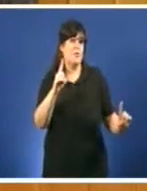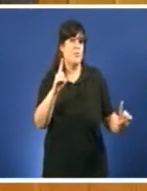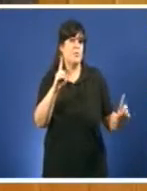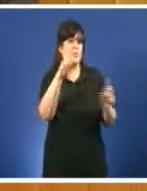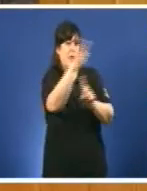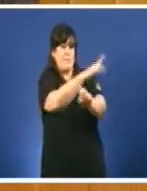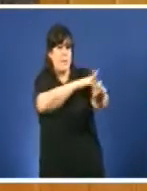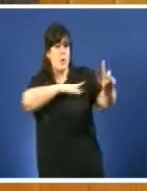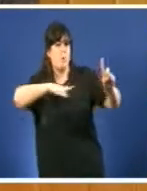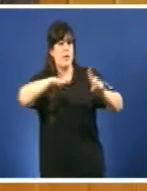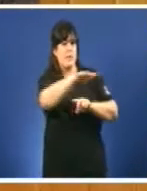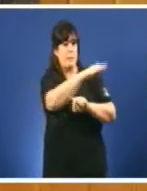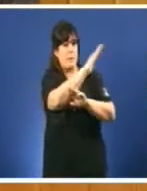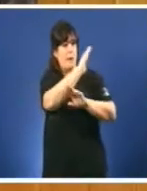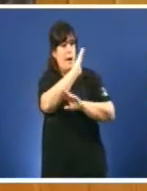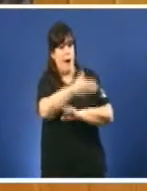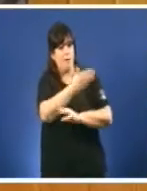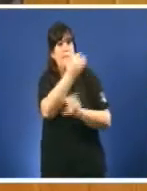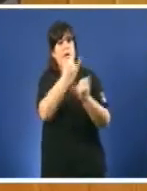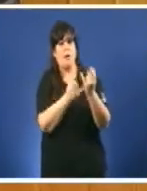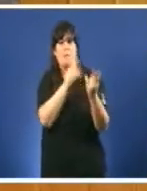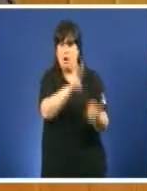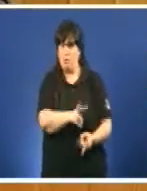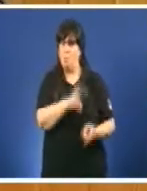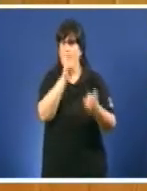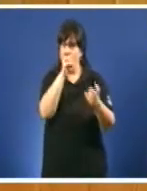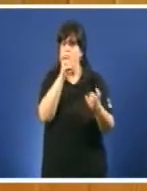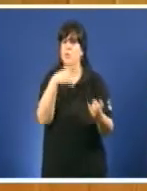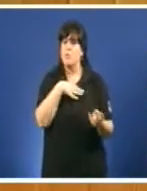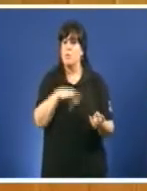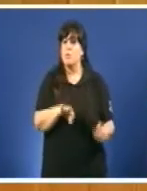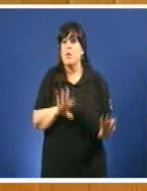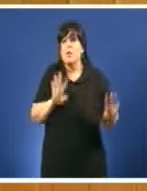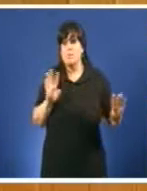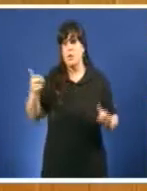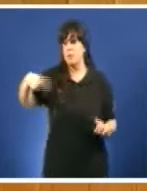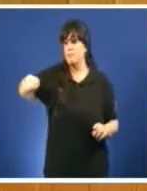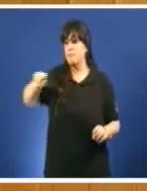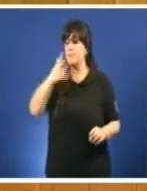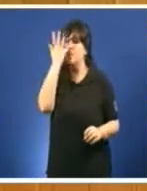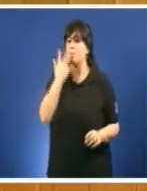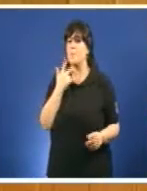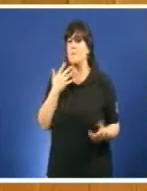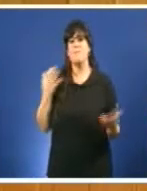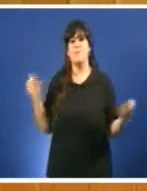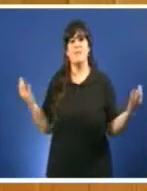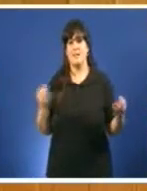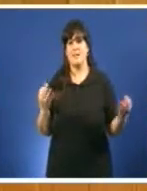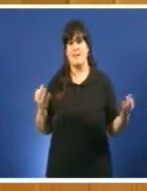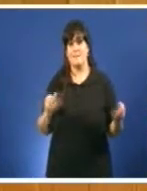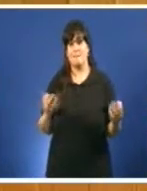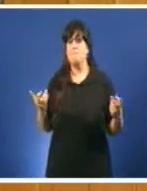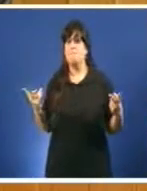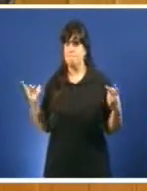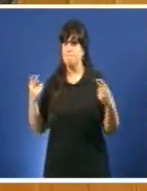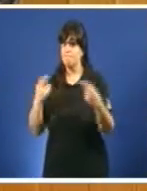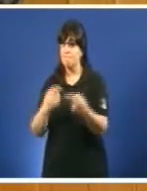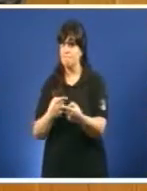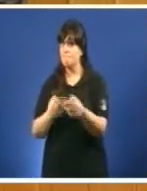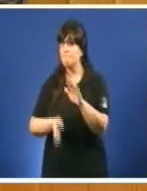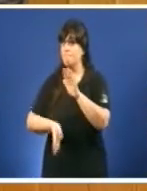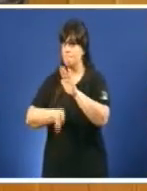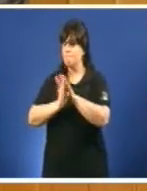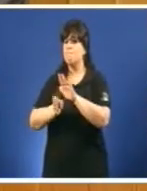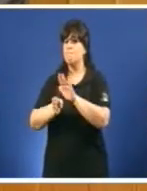grandes superficies comerciais. Pero prefiren seguir recortando en vez de actuar sobre os ingresos e prefiren